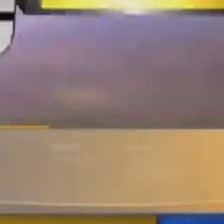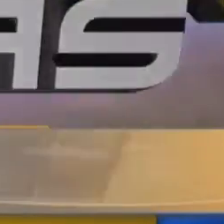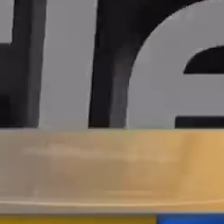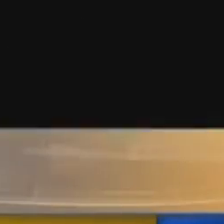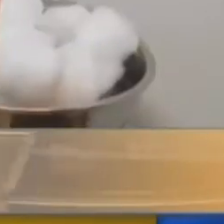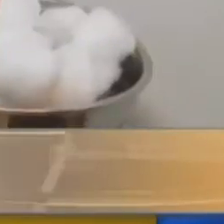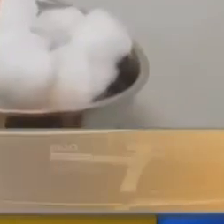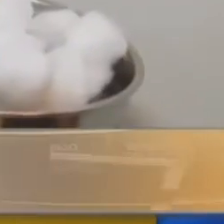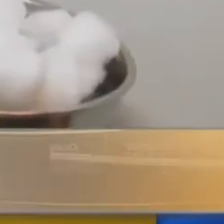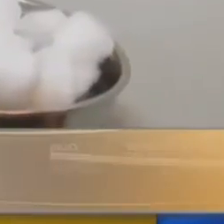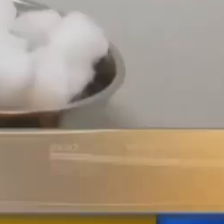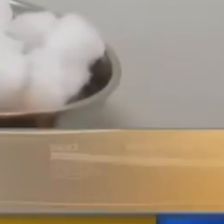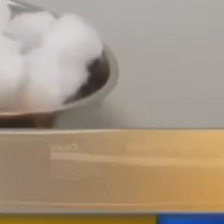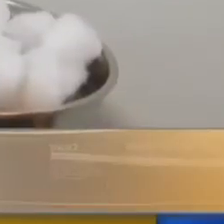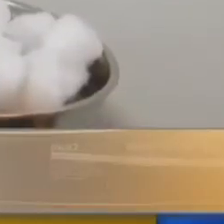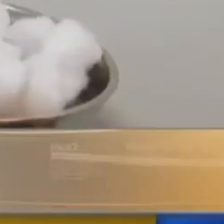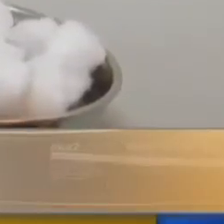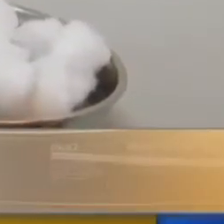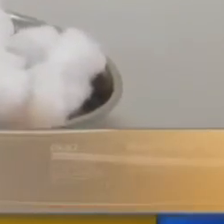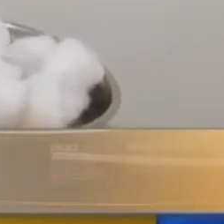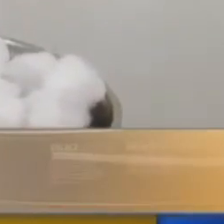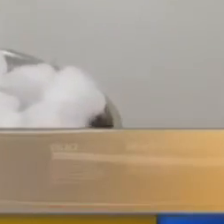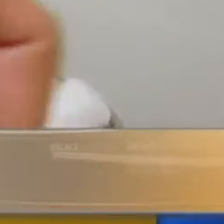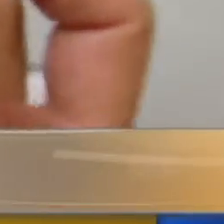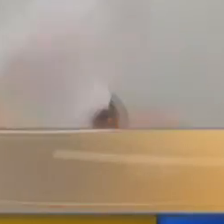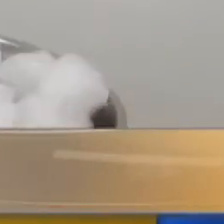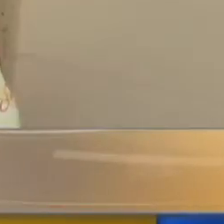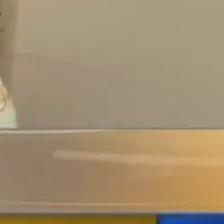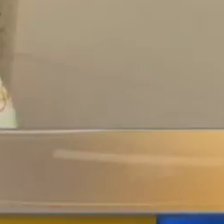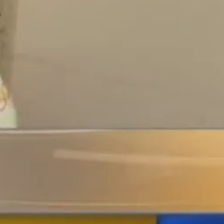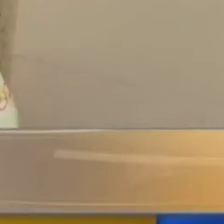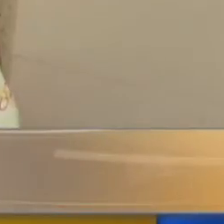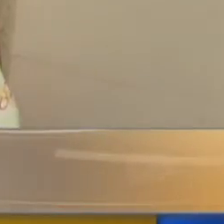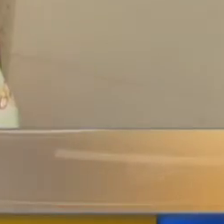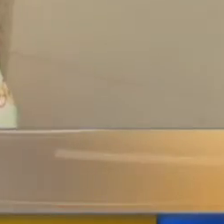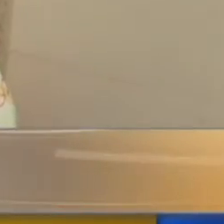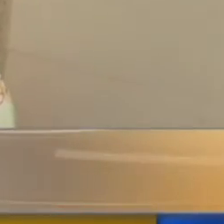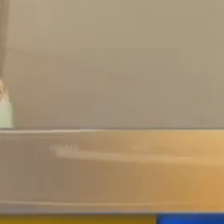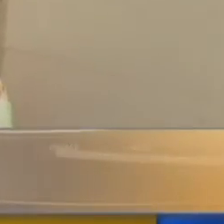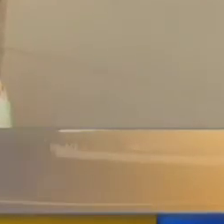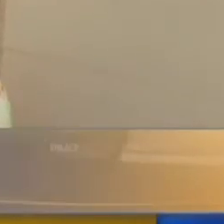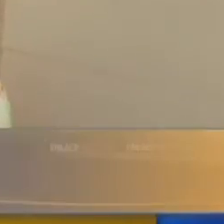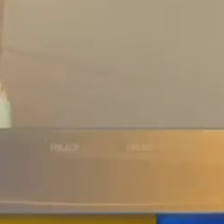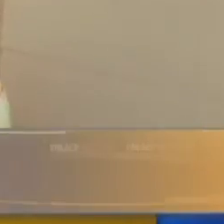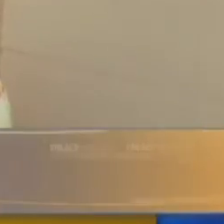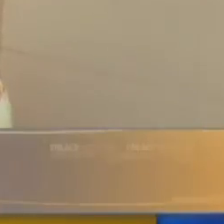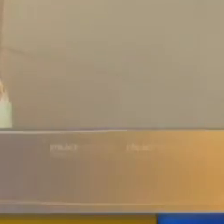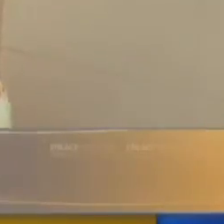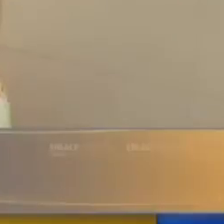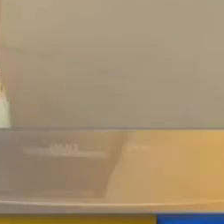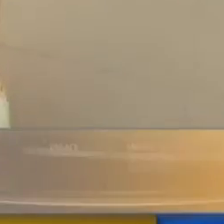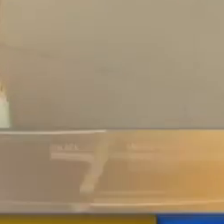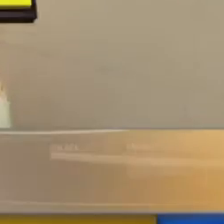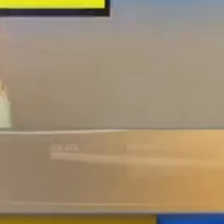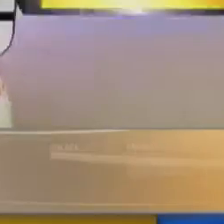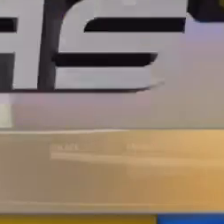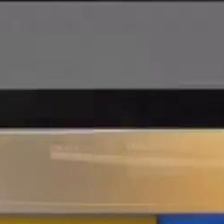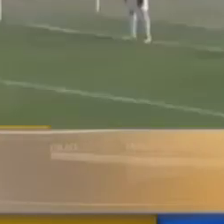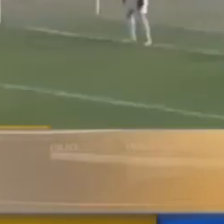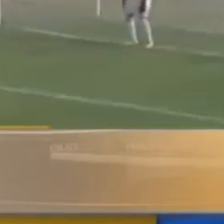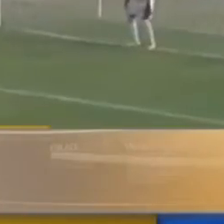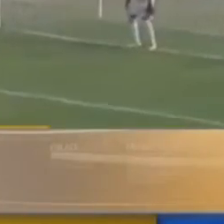juventudes. Jornada de vacunación se cumple este sábado en el Parque Yarima Pipatón en el barrio Colombia. Junta de Acción Comunal en este sector lidera esta